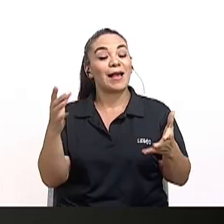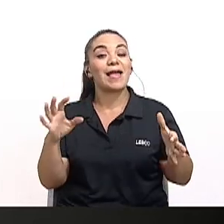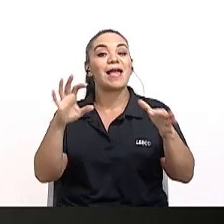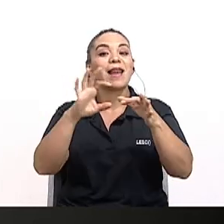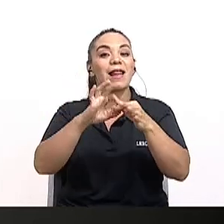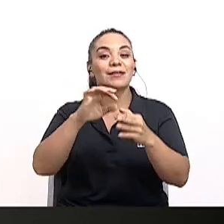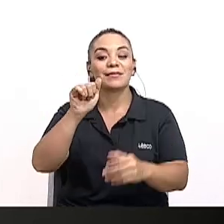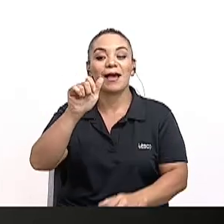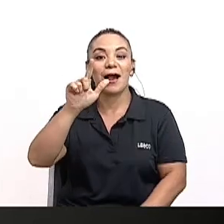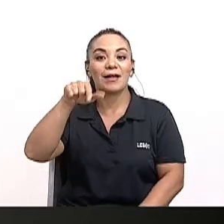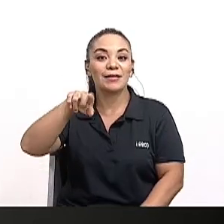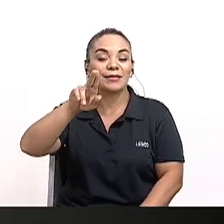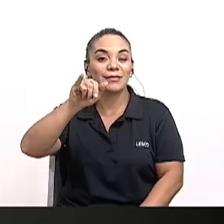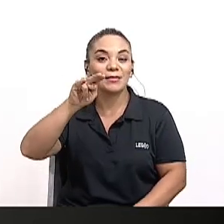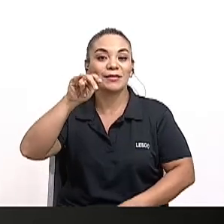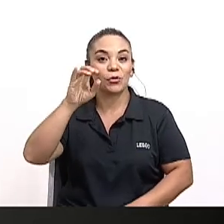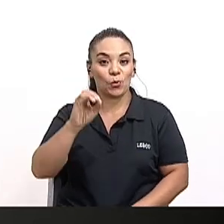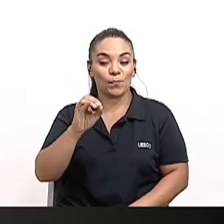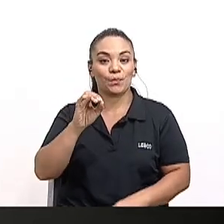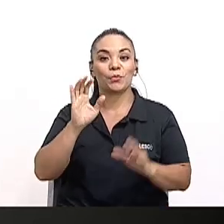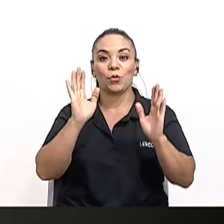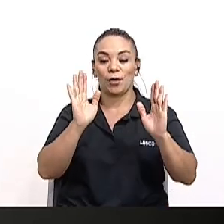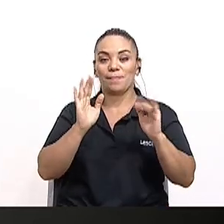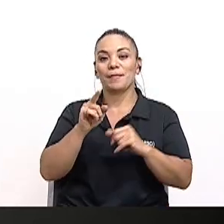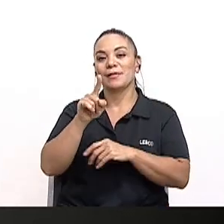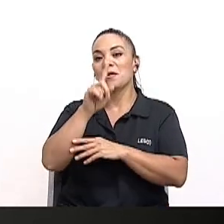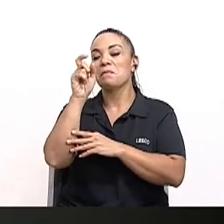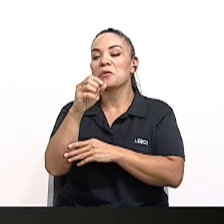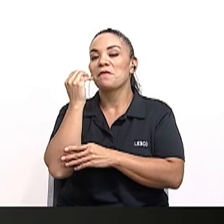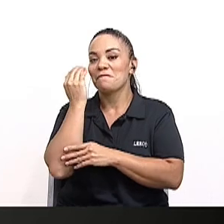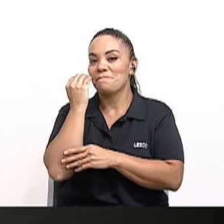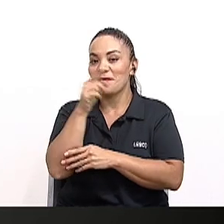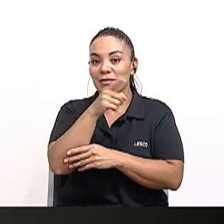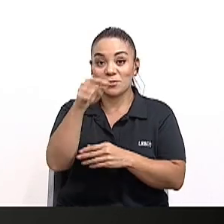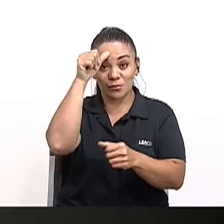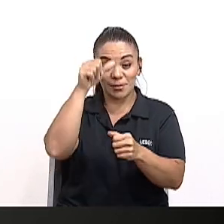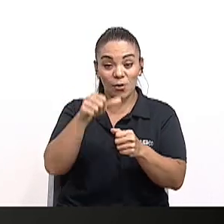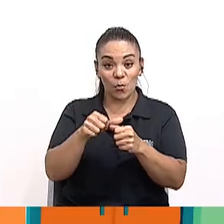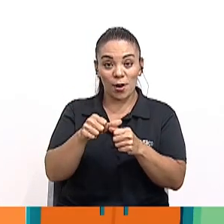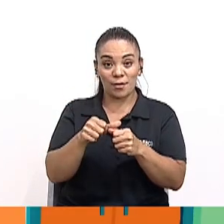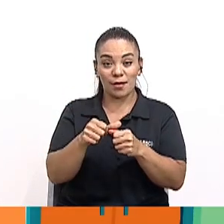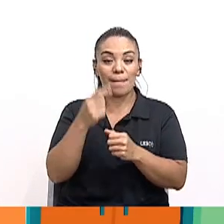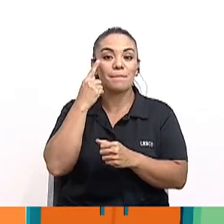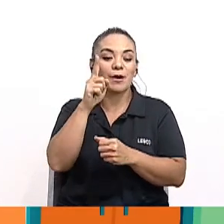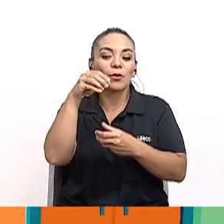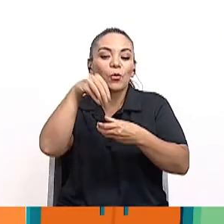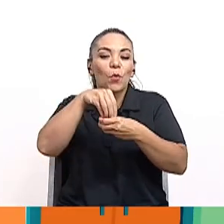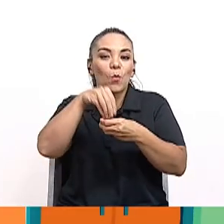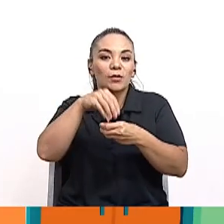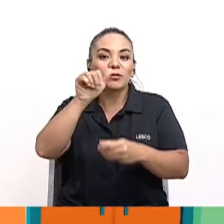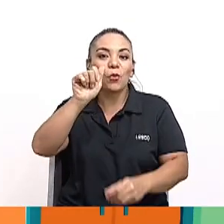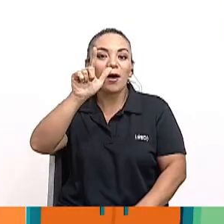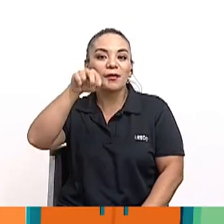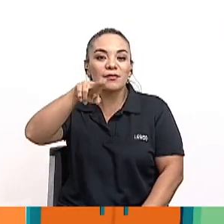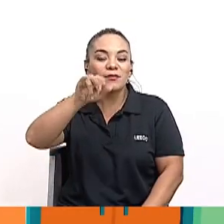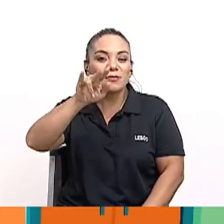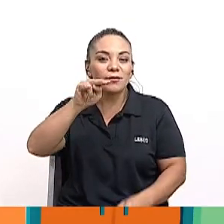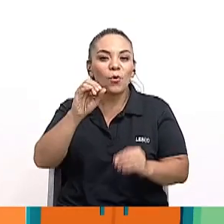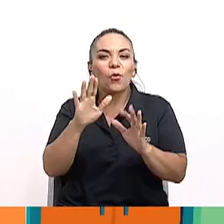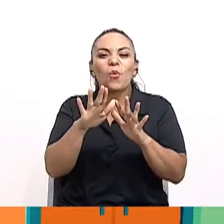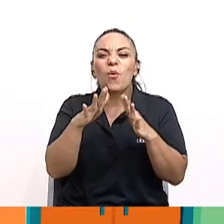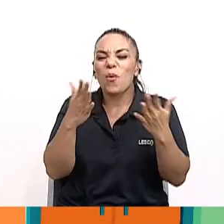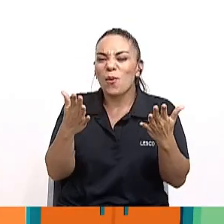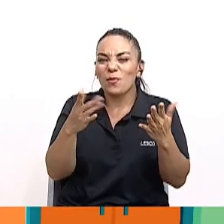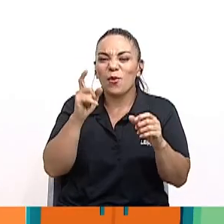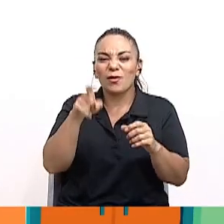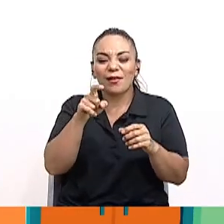de un alquino. Ok, esa pregunta está fácil. ¿Se acuerdan? Para que un compuesto fuera alquino, ¿cómo tenía que